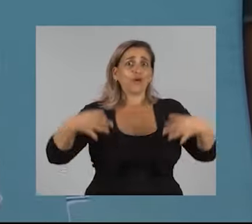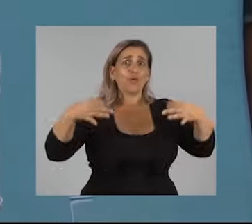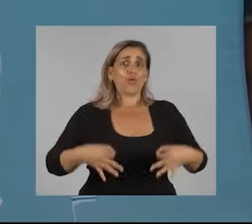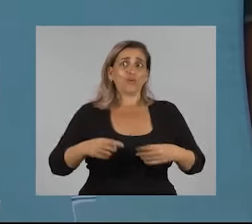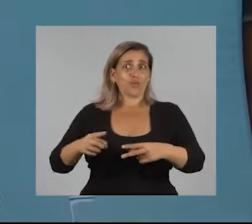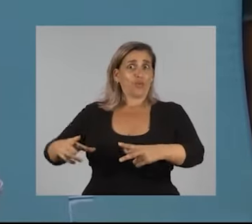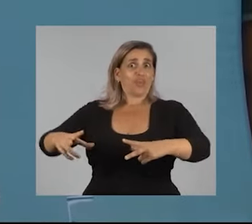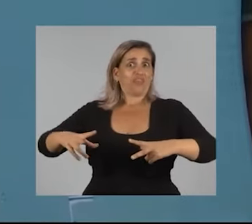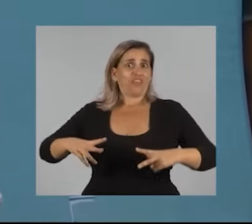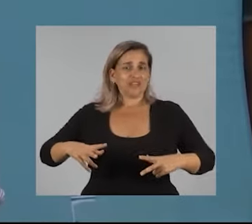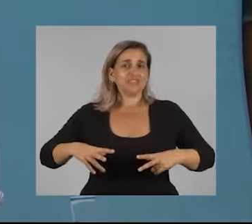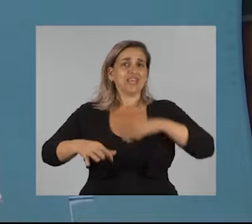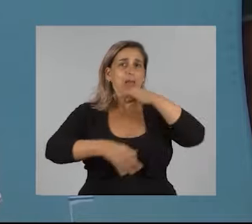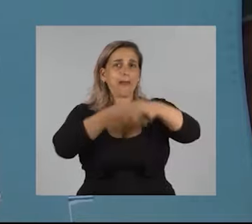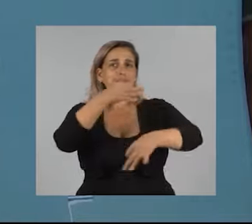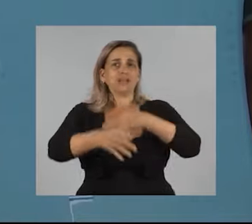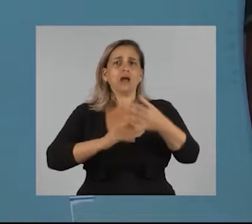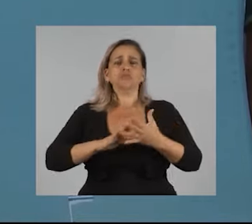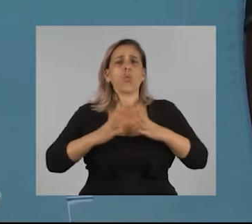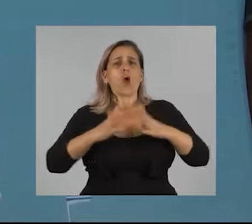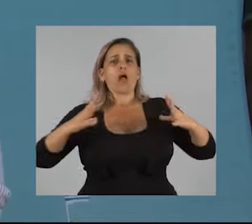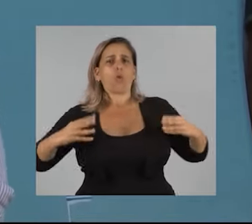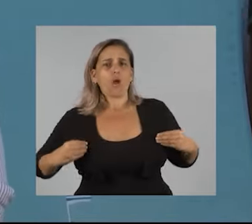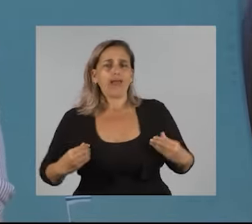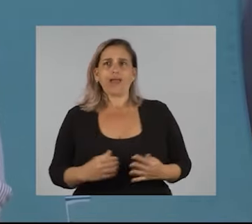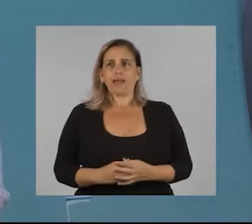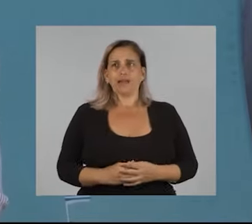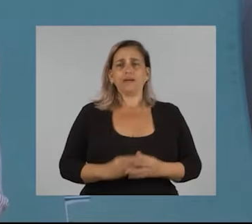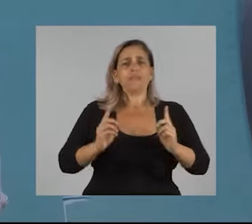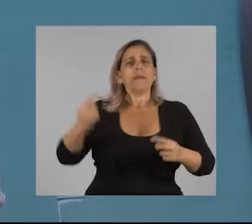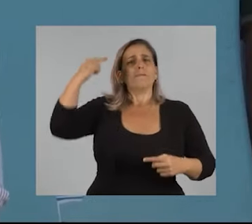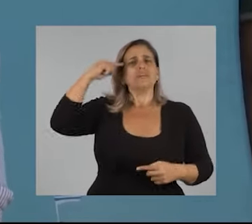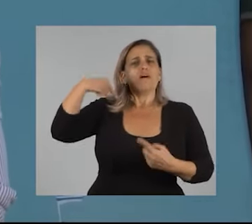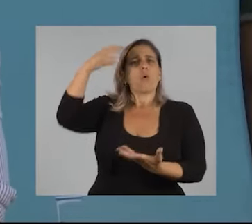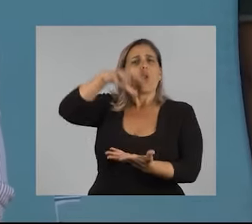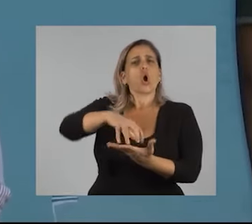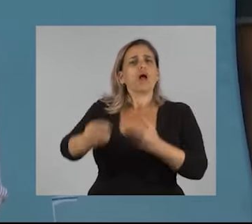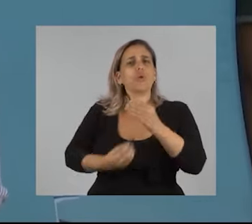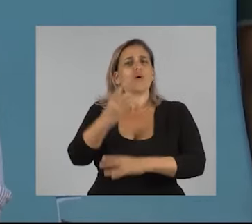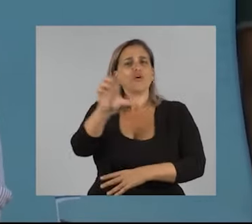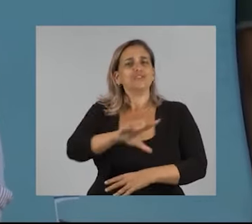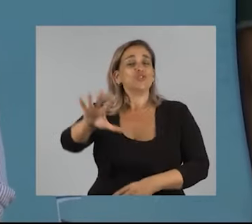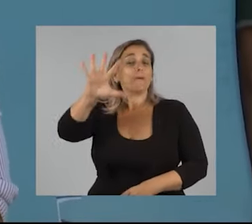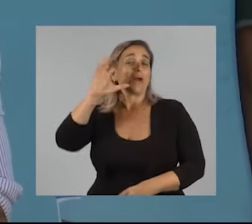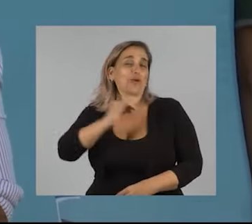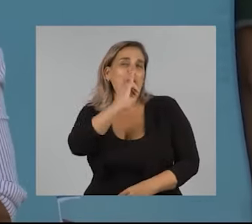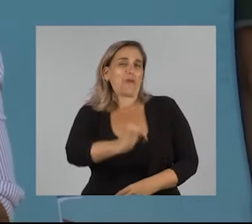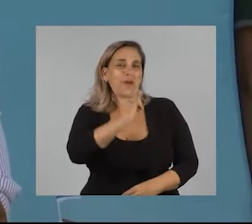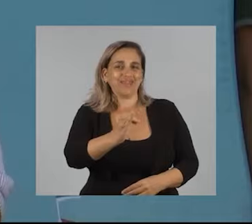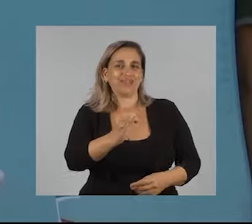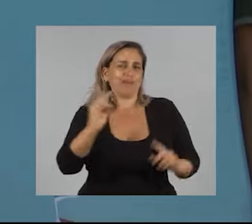Recién cuando tú hablabas y decías que estabas en la escuela y cuando pensaban en tener un local nuevo en el liceo, me acordé de un cuento